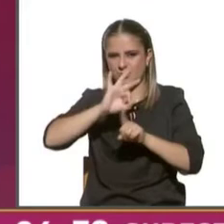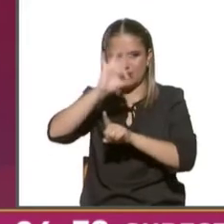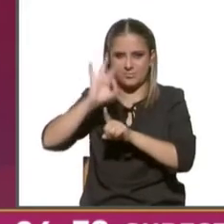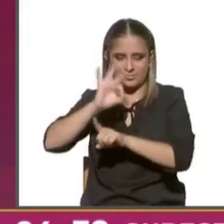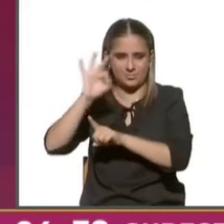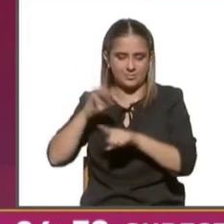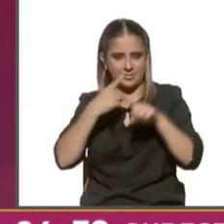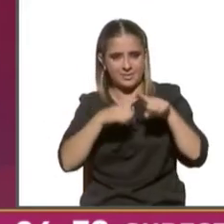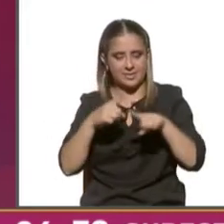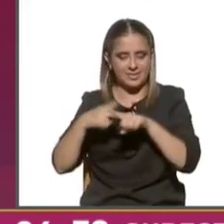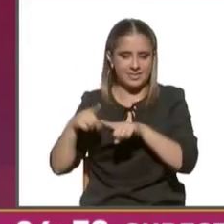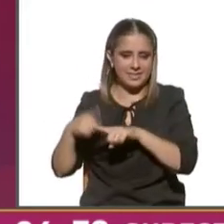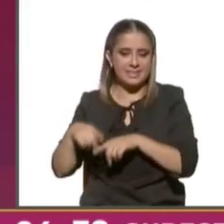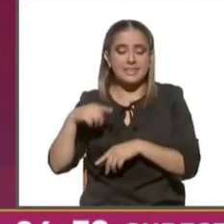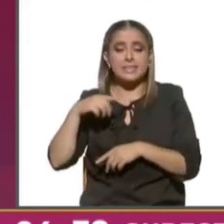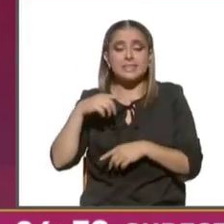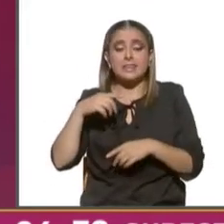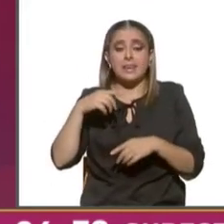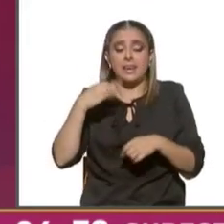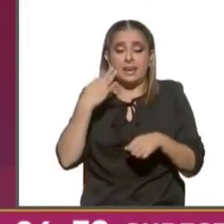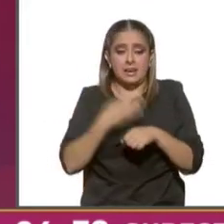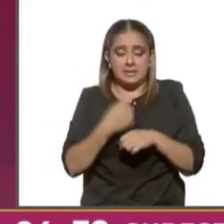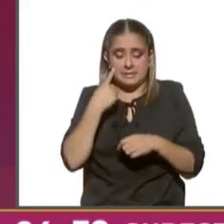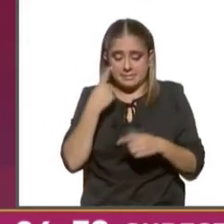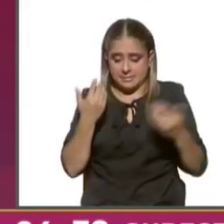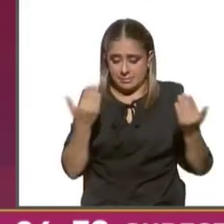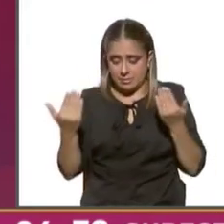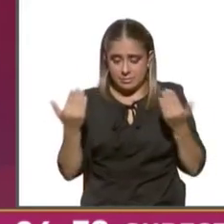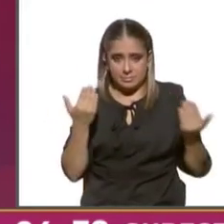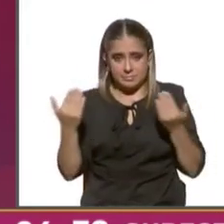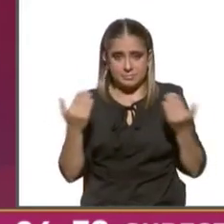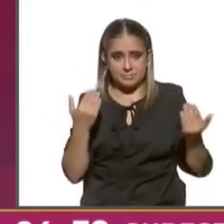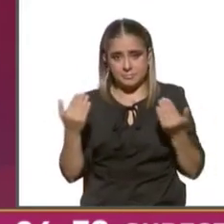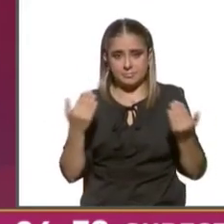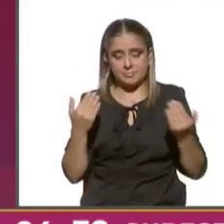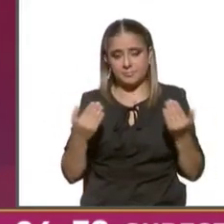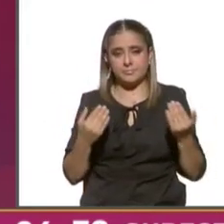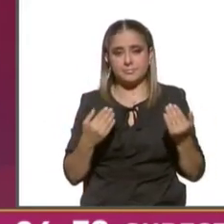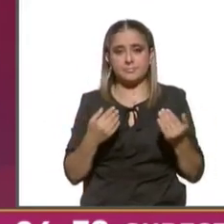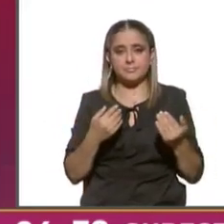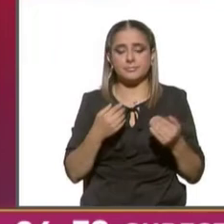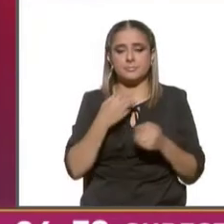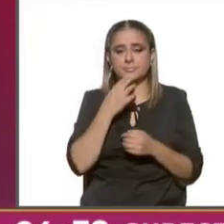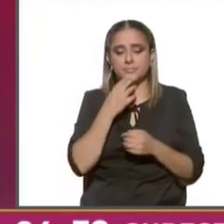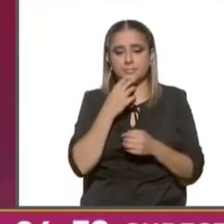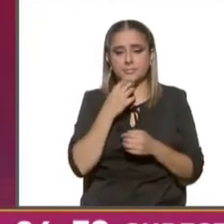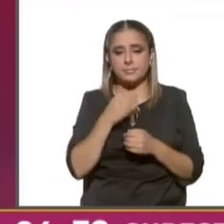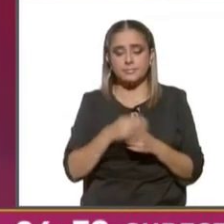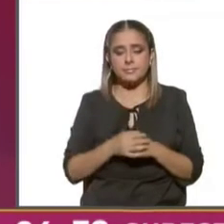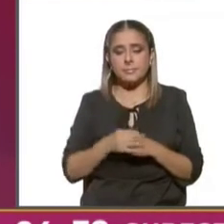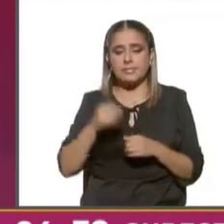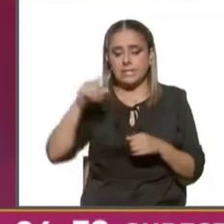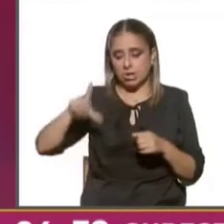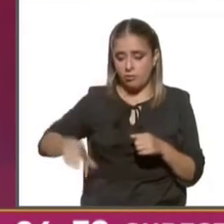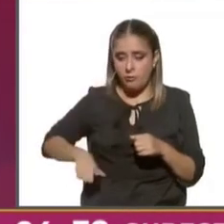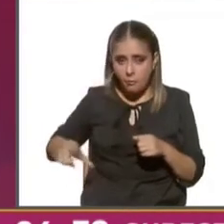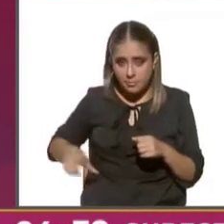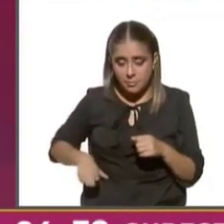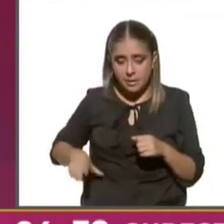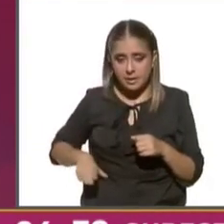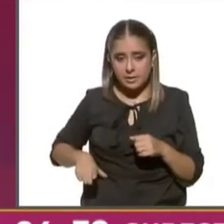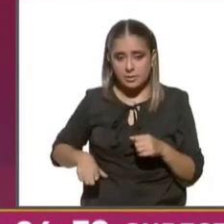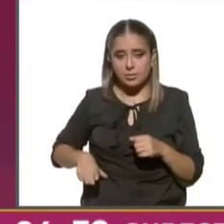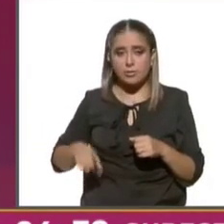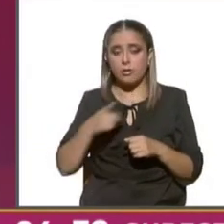Finalmente, aquí hicimos una comparación entre las dos posibilidades, que el Estado mexicano sea el